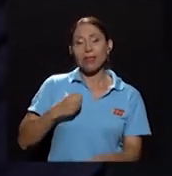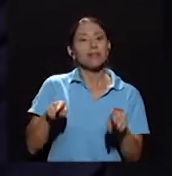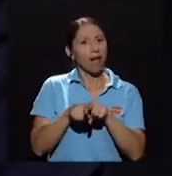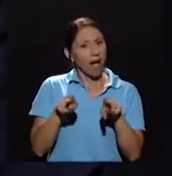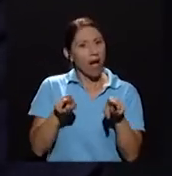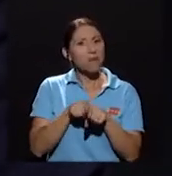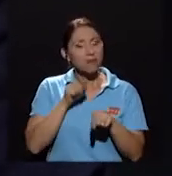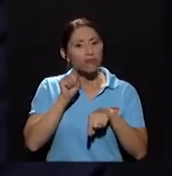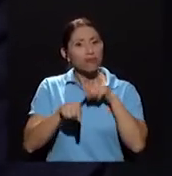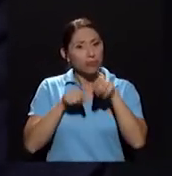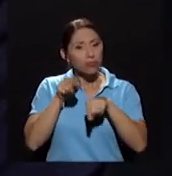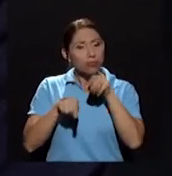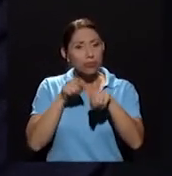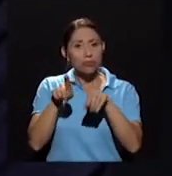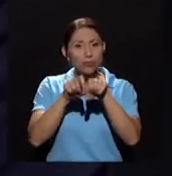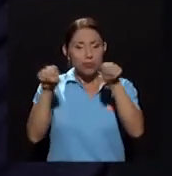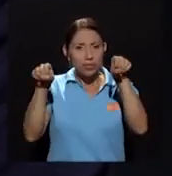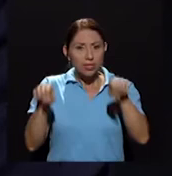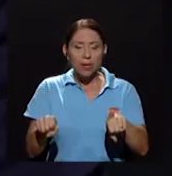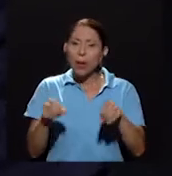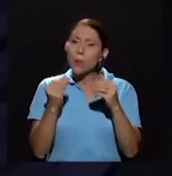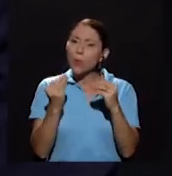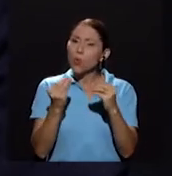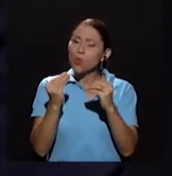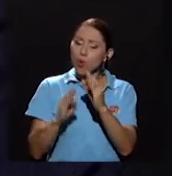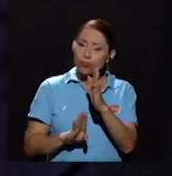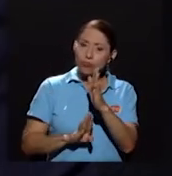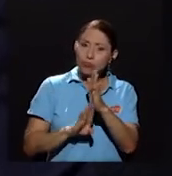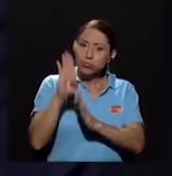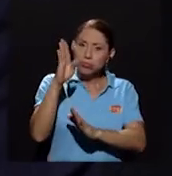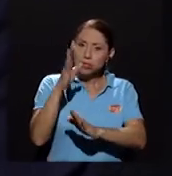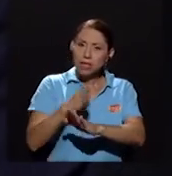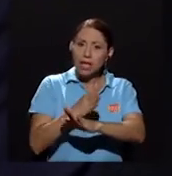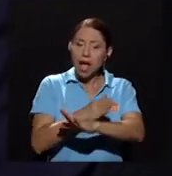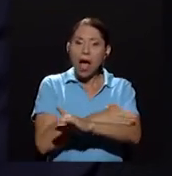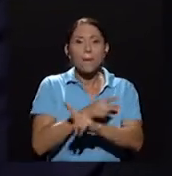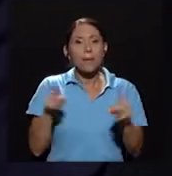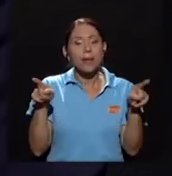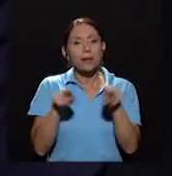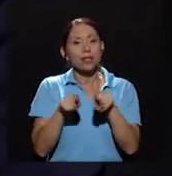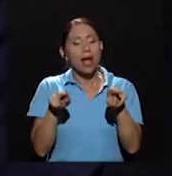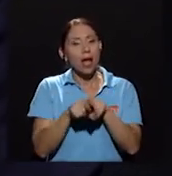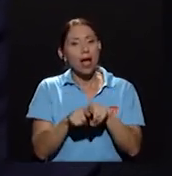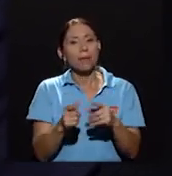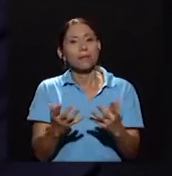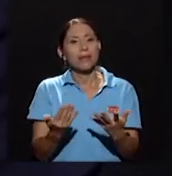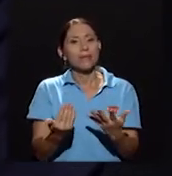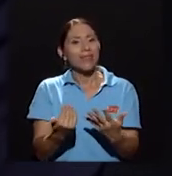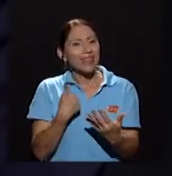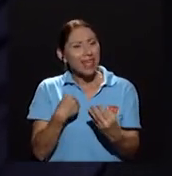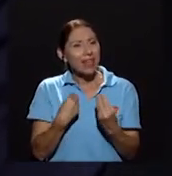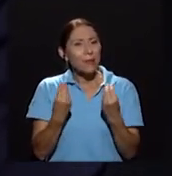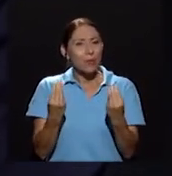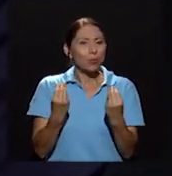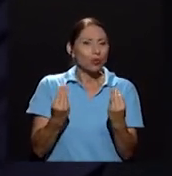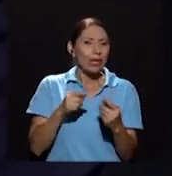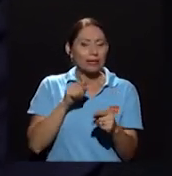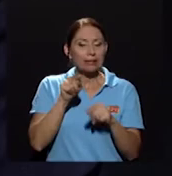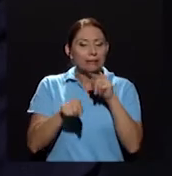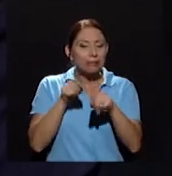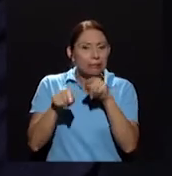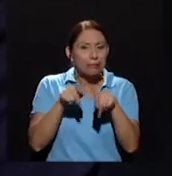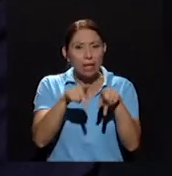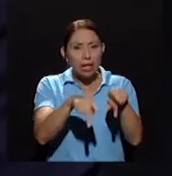de un sistema muy muy muy desarrollado pero también genera una gran controversia de autocrítica en su